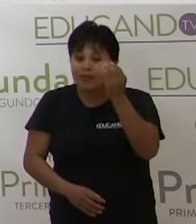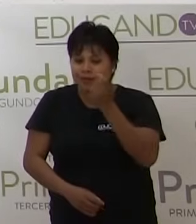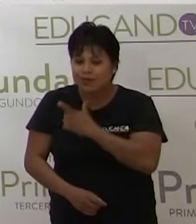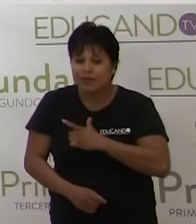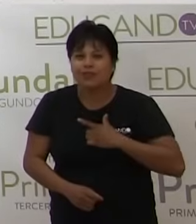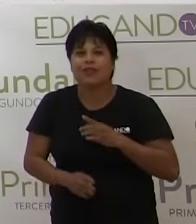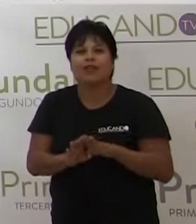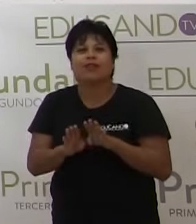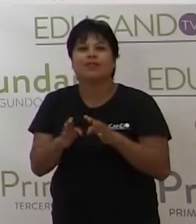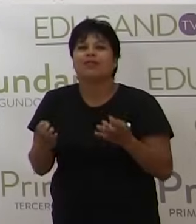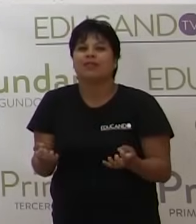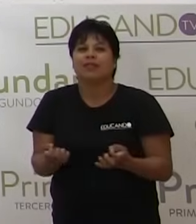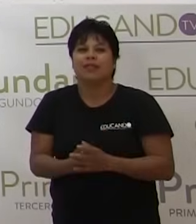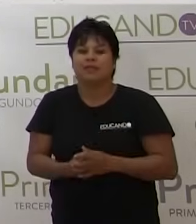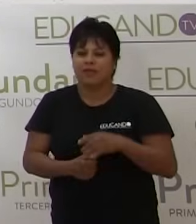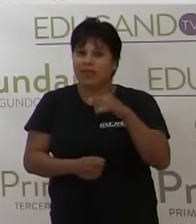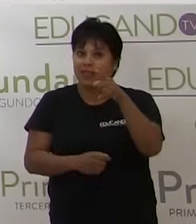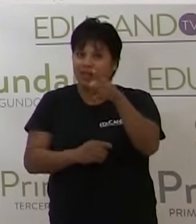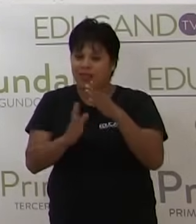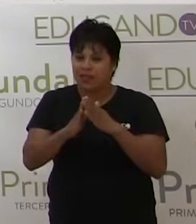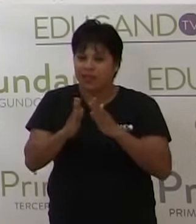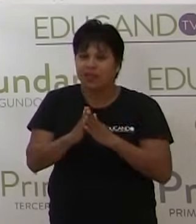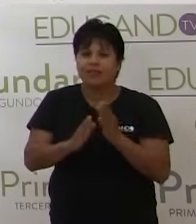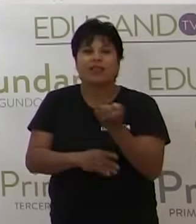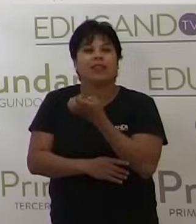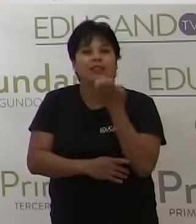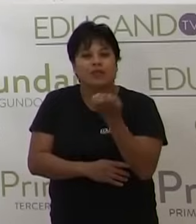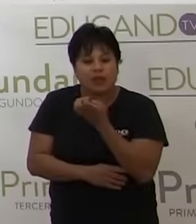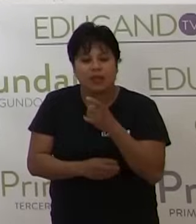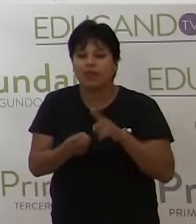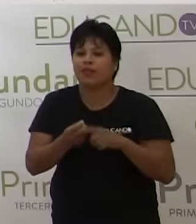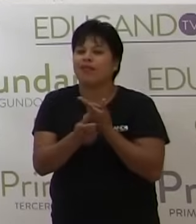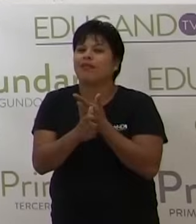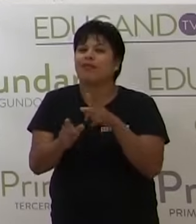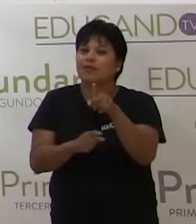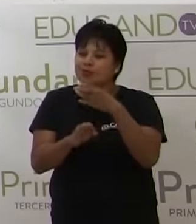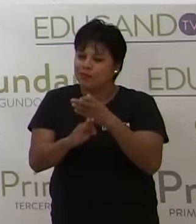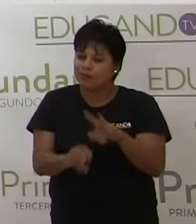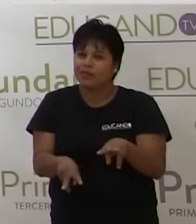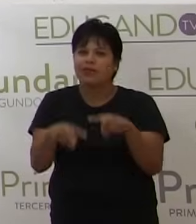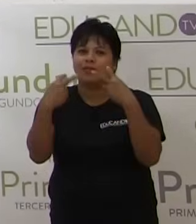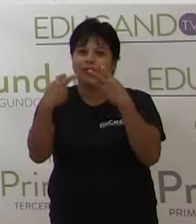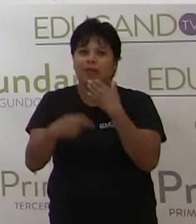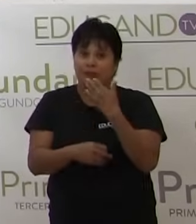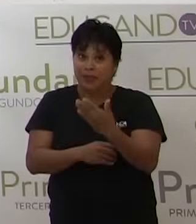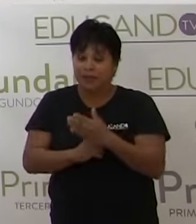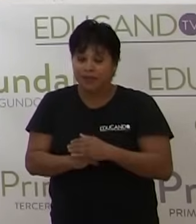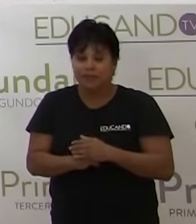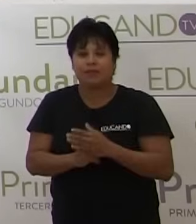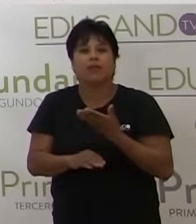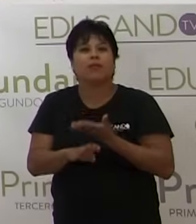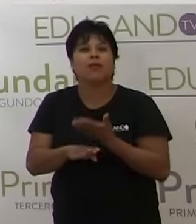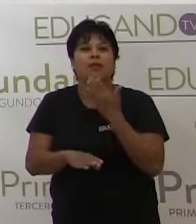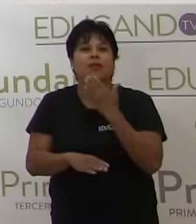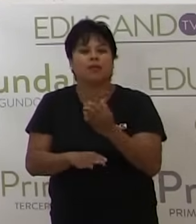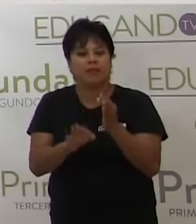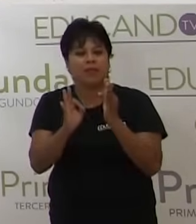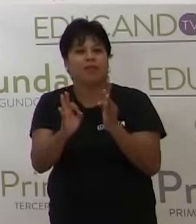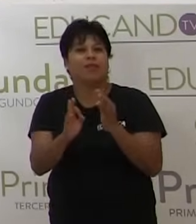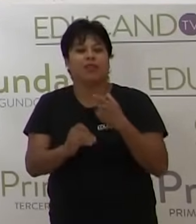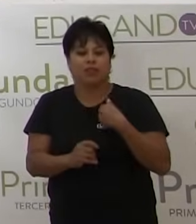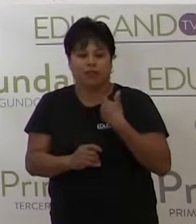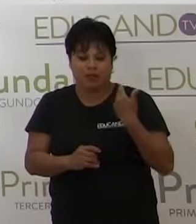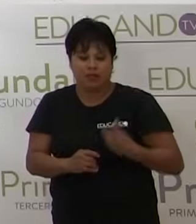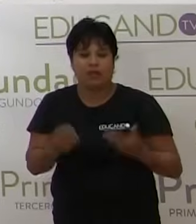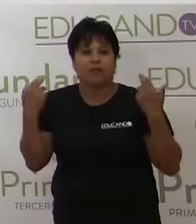gusto Qué tal cómo están desde casa desde la escuela o desde donde nos estén viendo bien muy bien perfecto yo